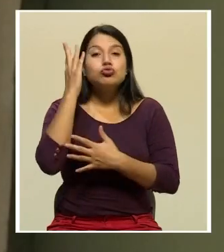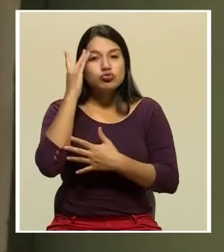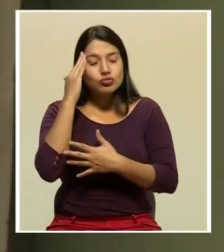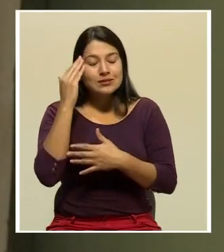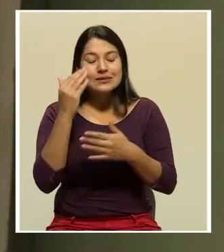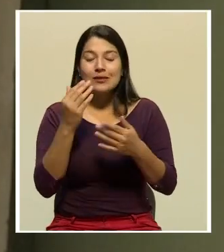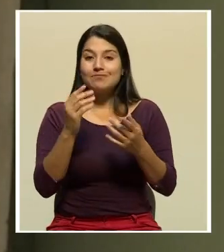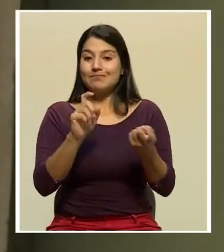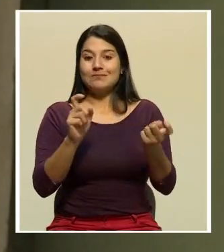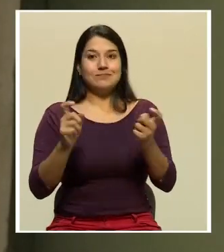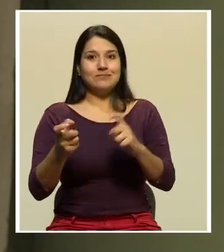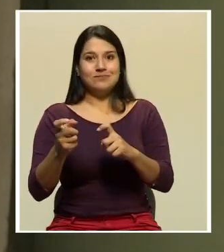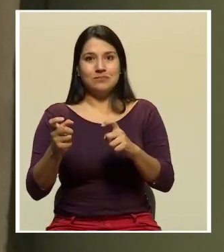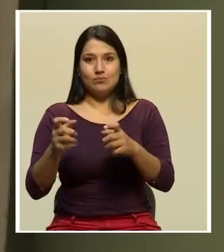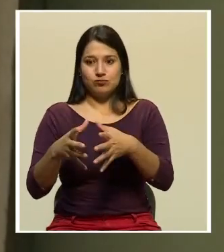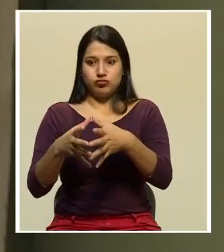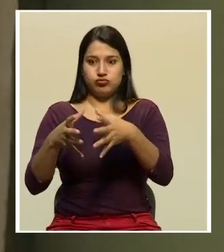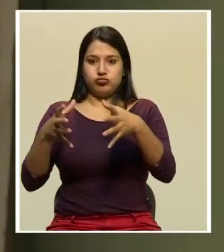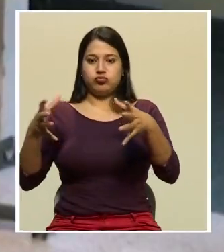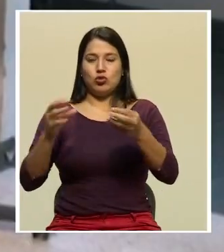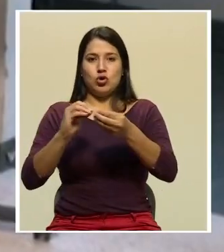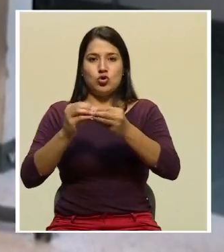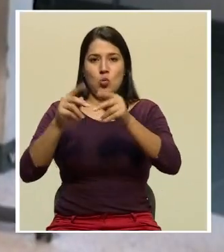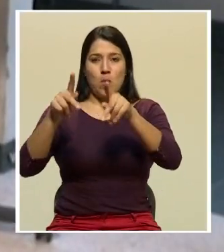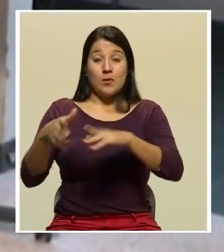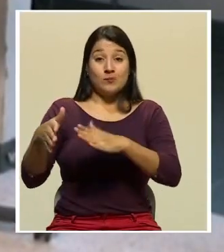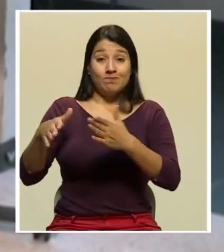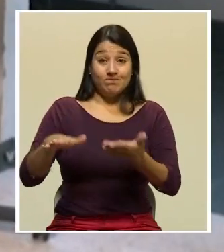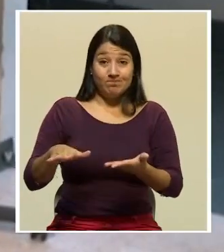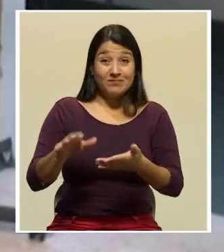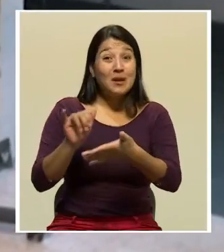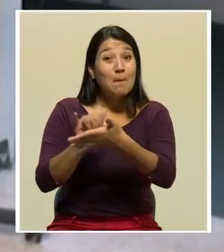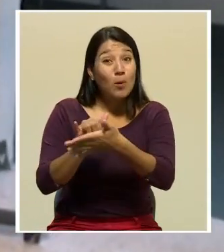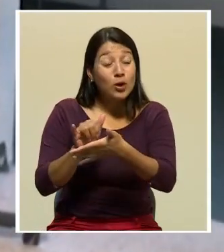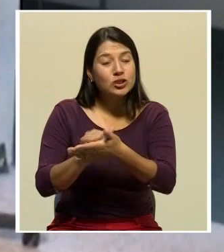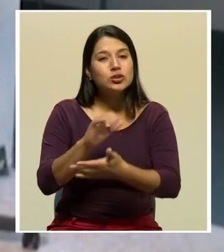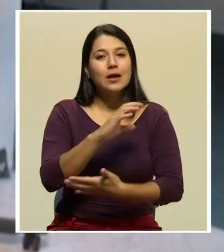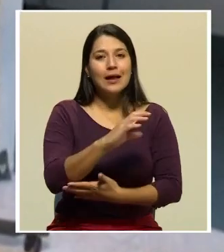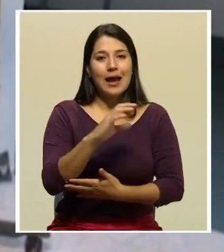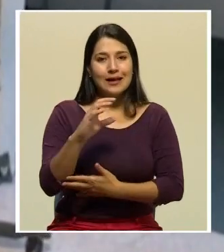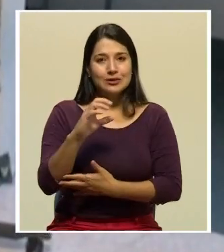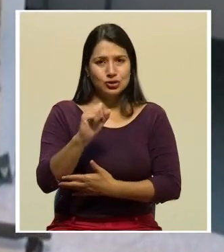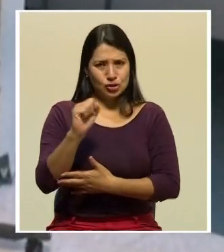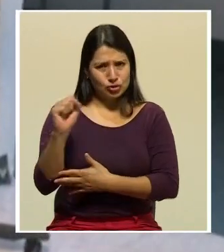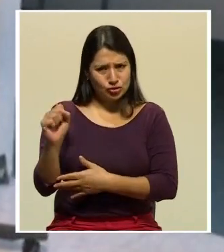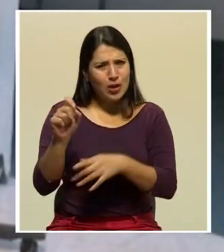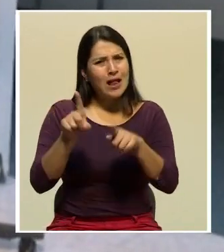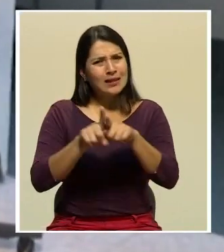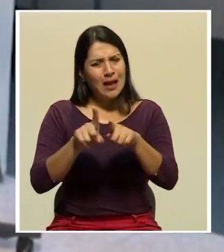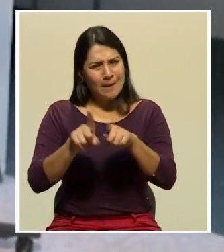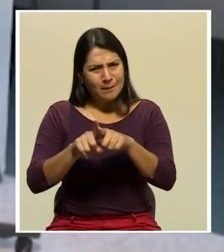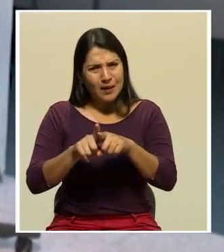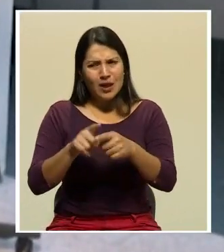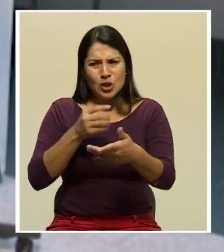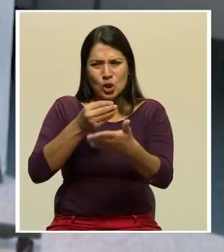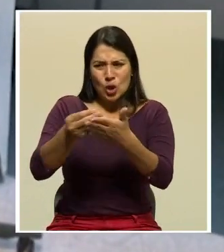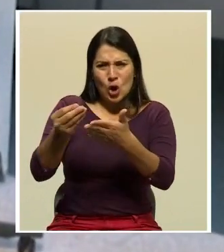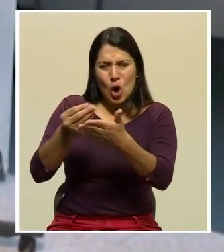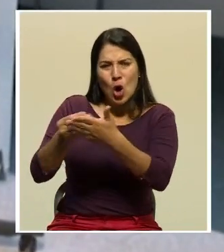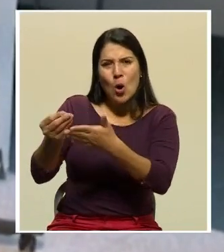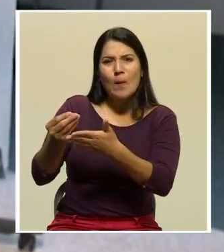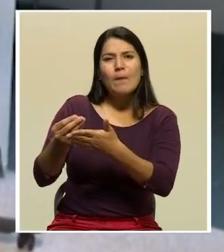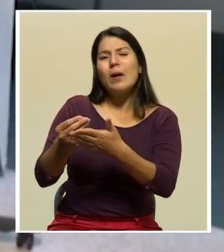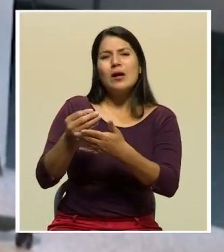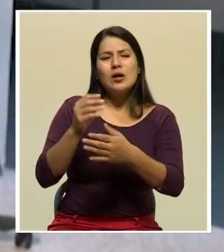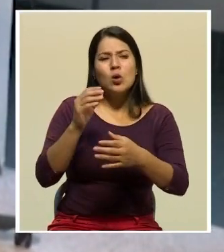fuerte cantidad de decesos. Por esta razón, la Caja Costarricense del Seguro Social también ha hecho inversiones, por ejemplo, en el tema de